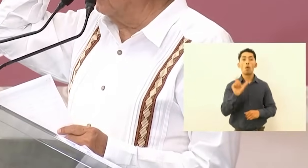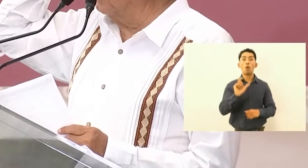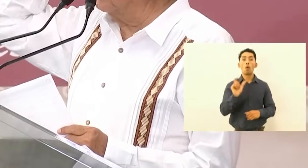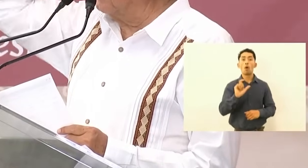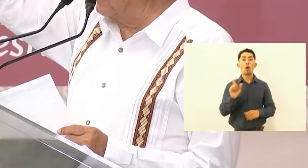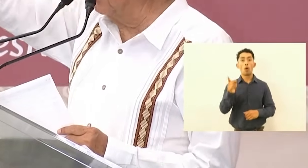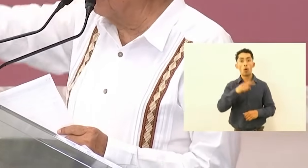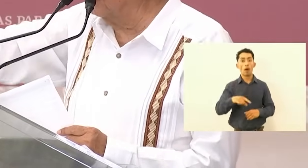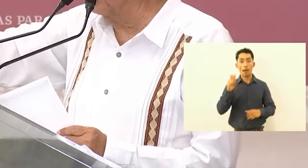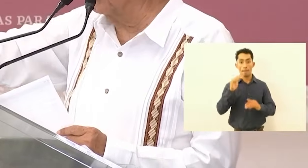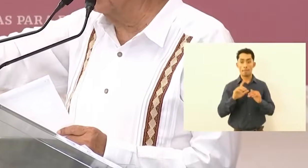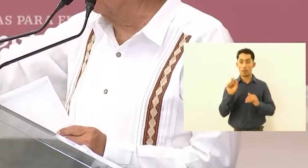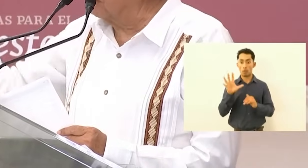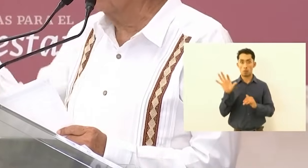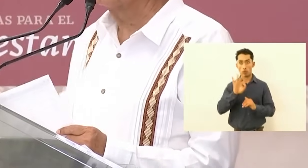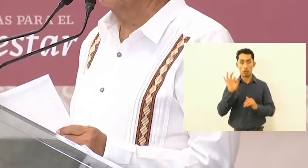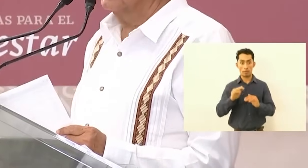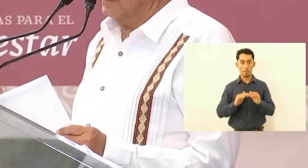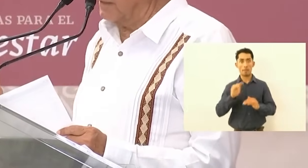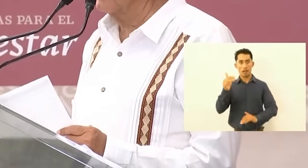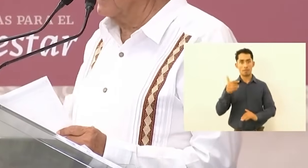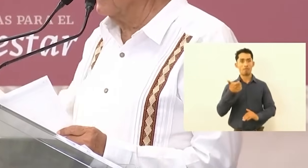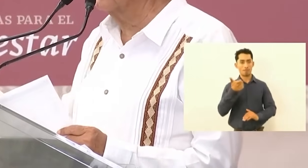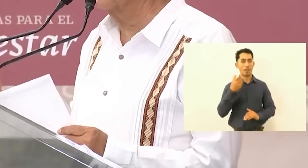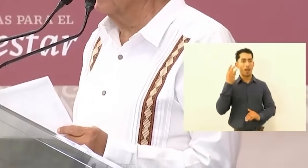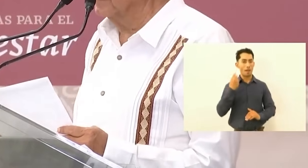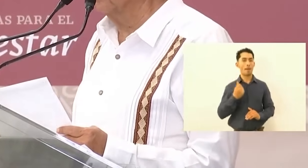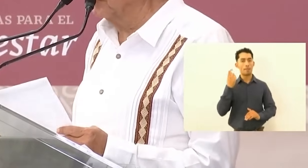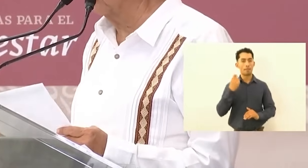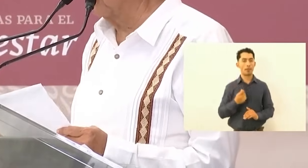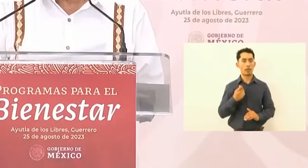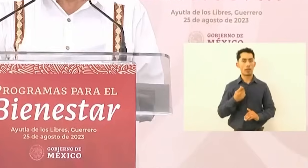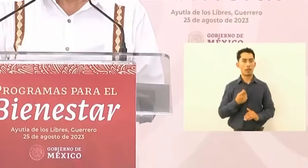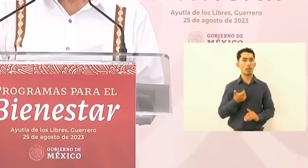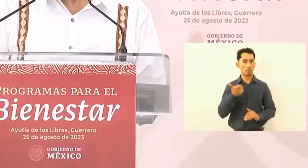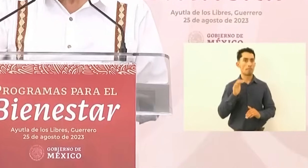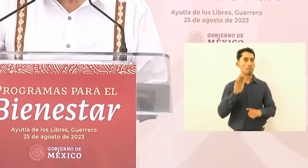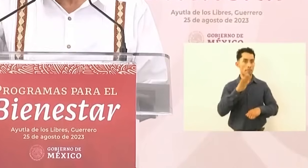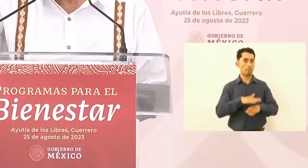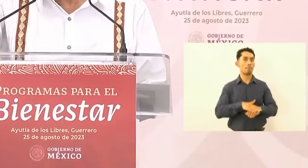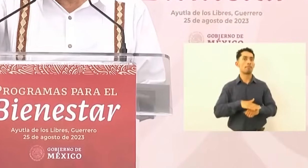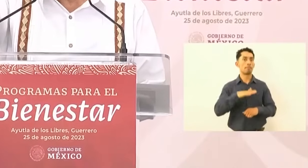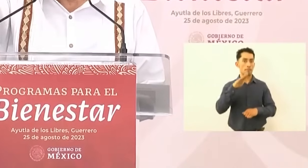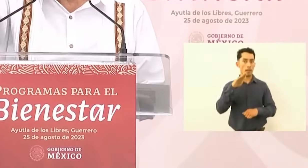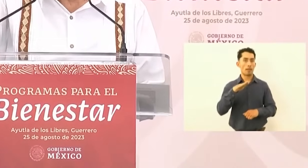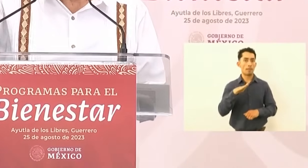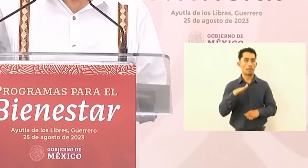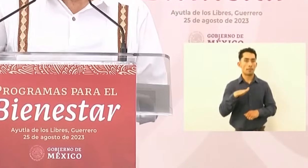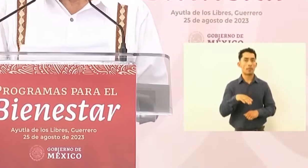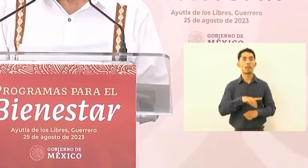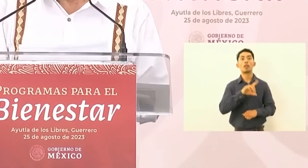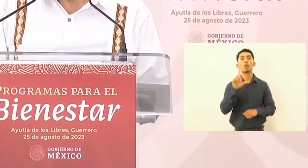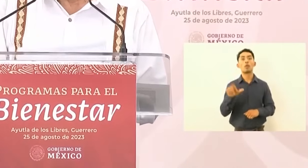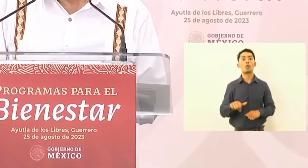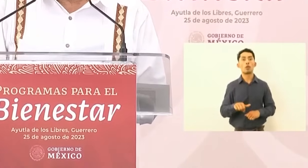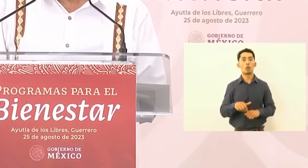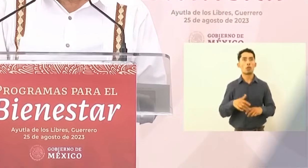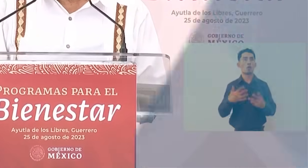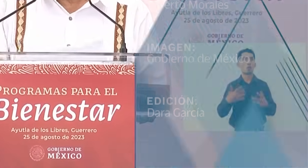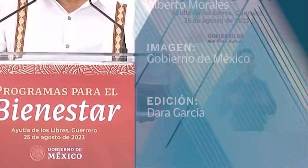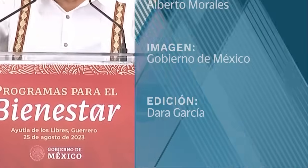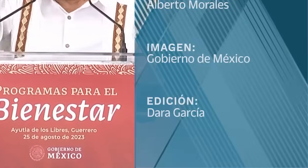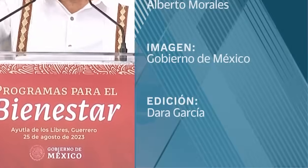y representantes de la sociedad civil pidieron al gobierno del estado utilizar los libros del ciclo escolar anterior y no